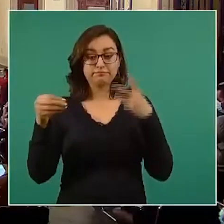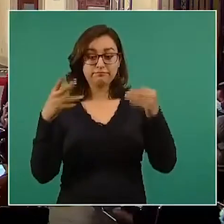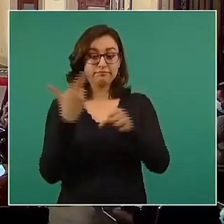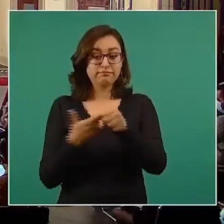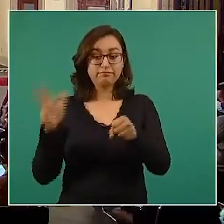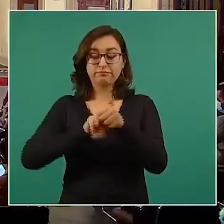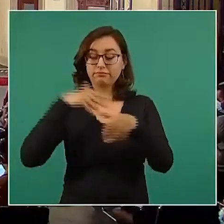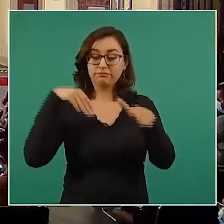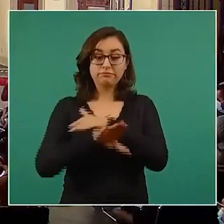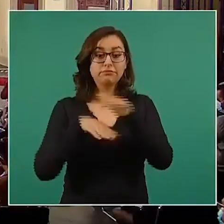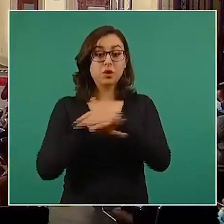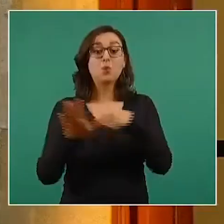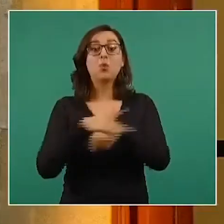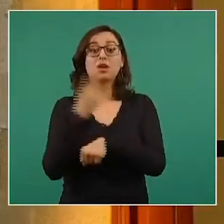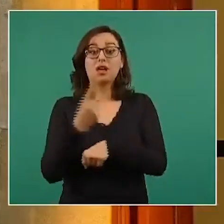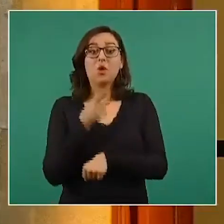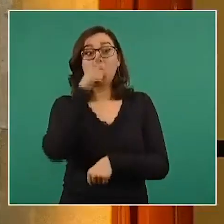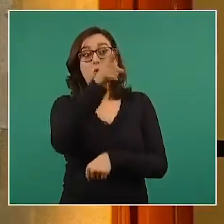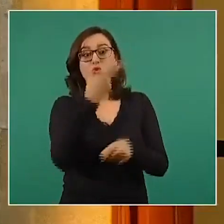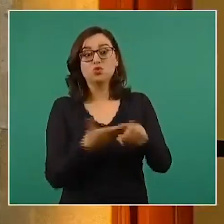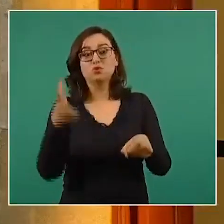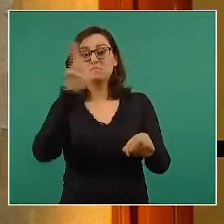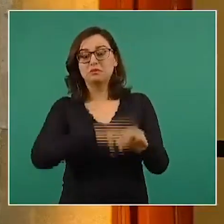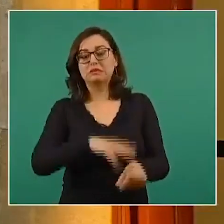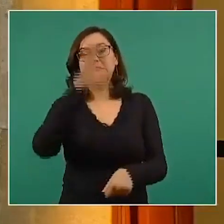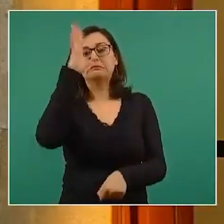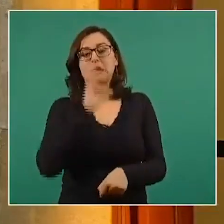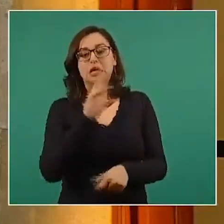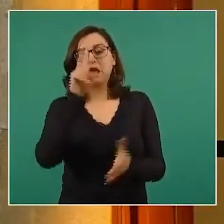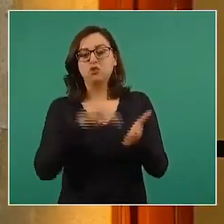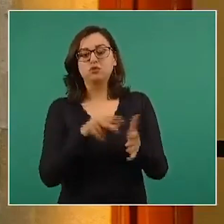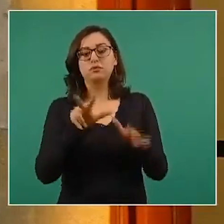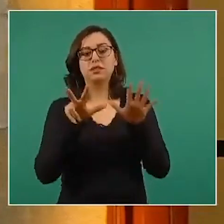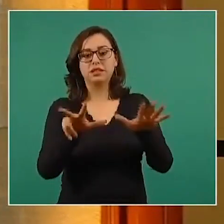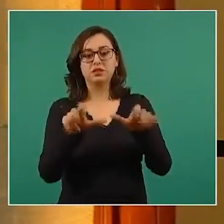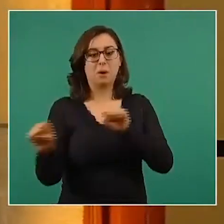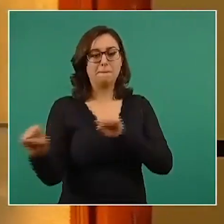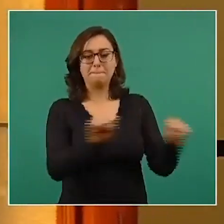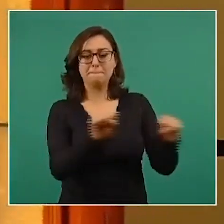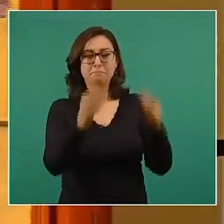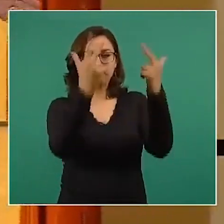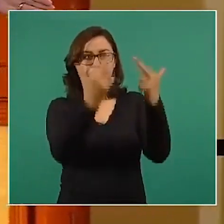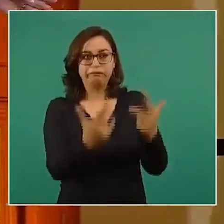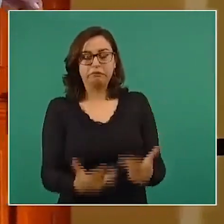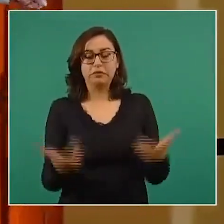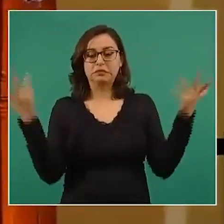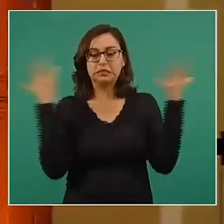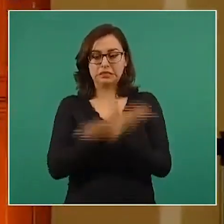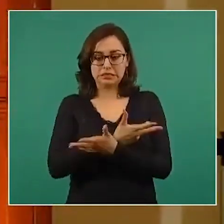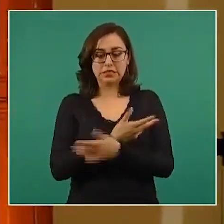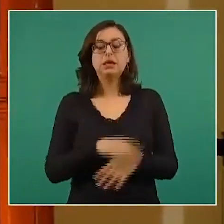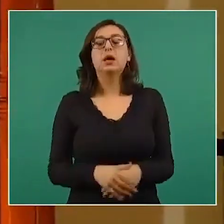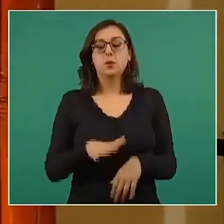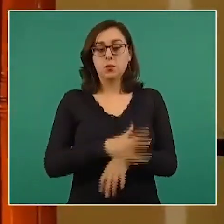hospitalaria, derivado de la pérdida del Hospital de San Alejandro en 2018, posterior al sismo que se presentó en la Ciudad de México. Con esta estrategia